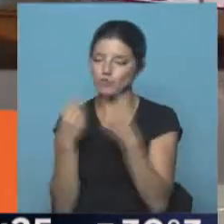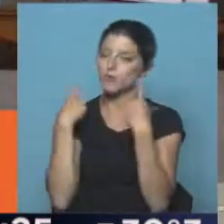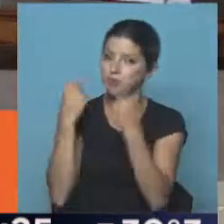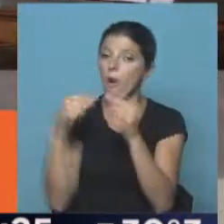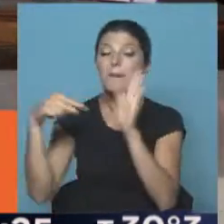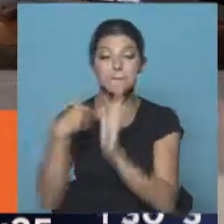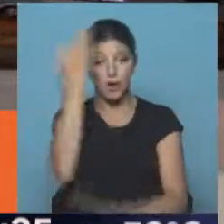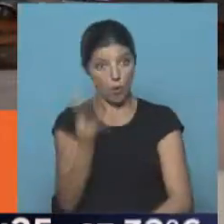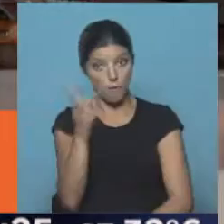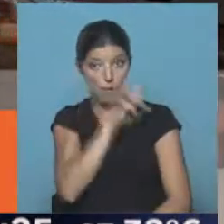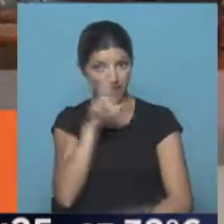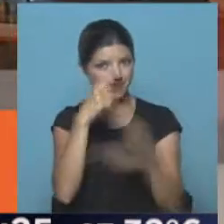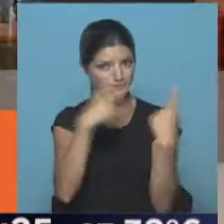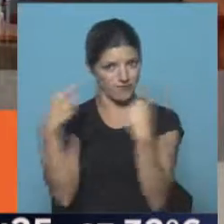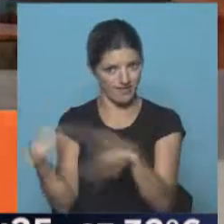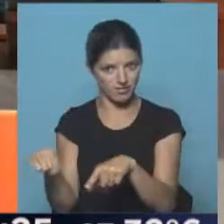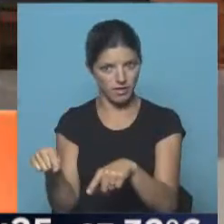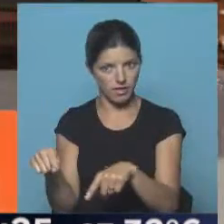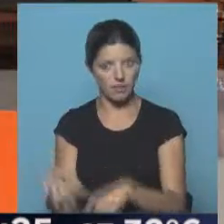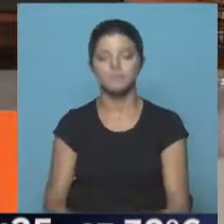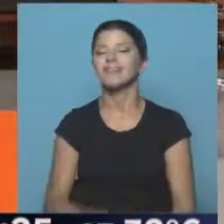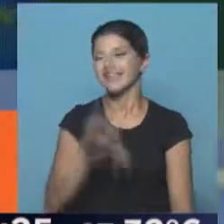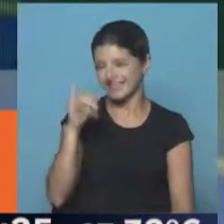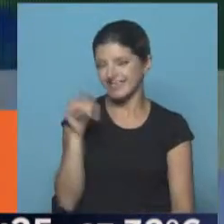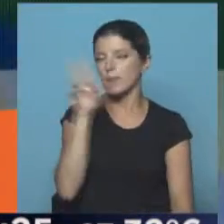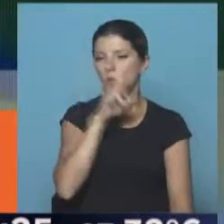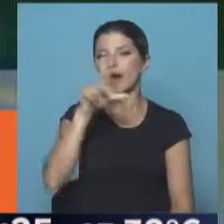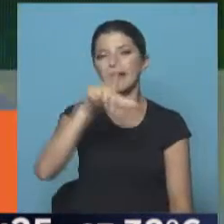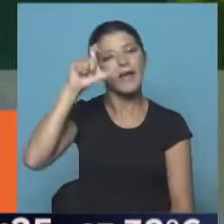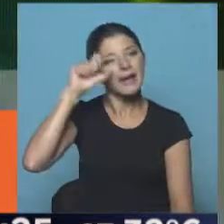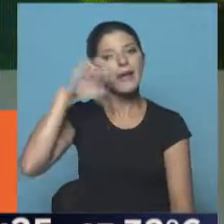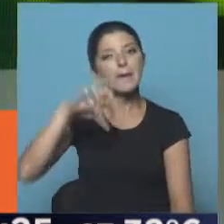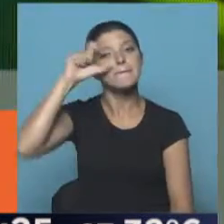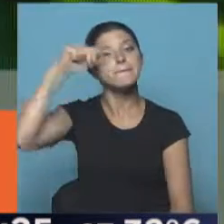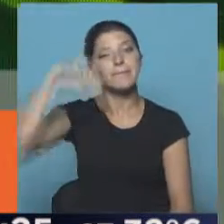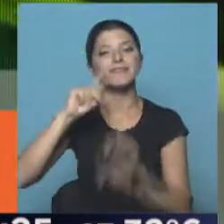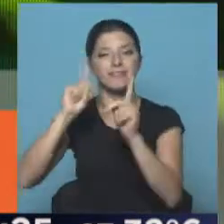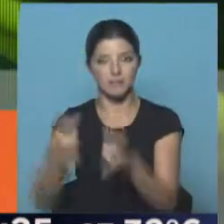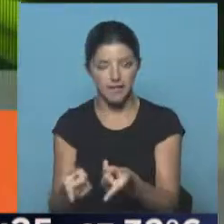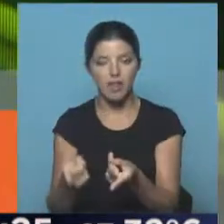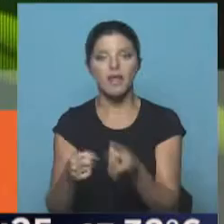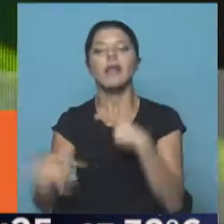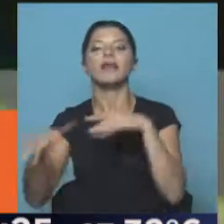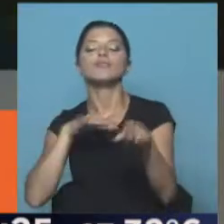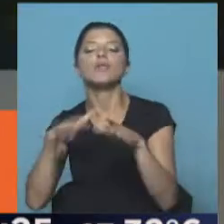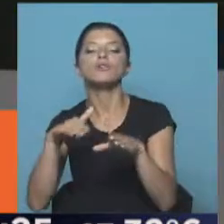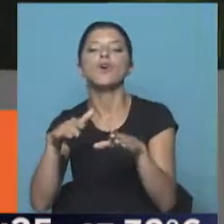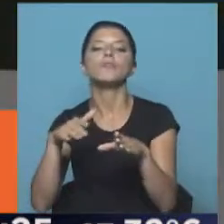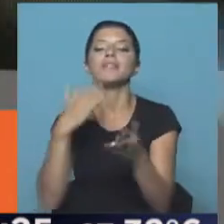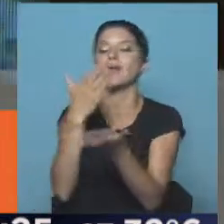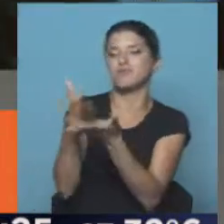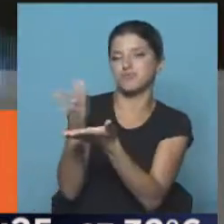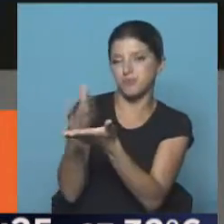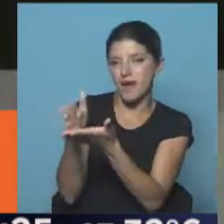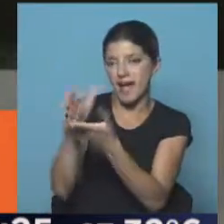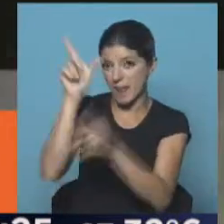otro aspecto, ¿no? Marine Le Pen aprovecha también un contexto. El contexto es básicamente la xenofobia que hoy existe en